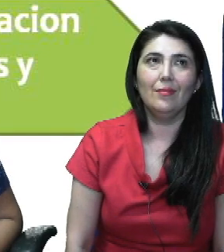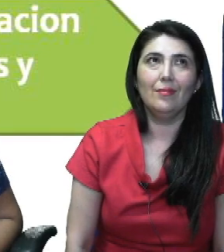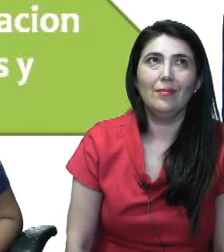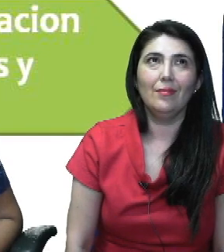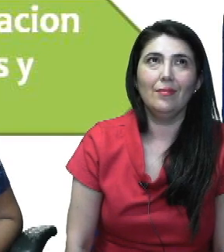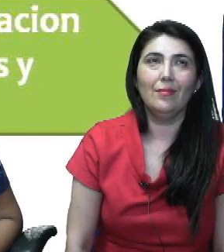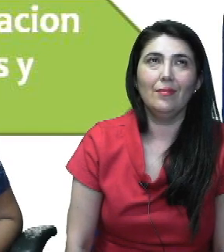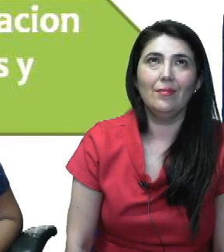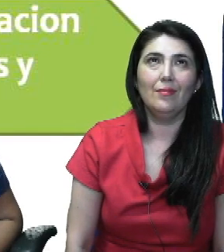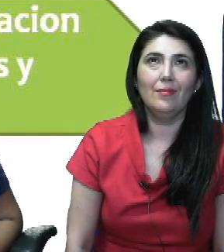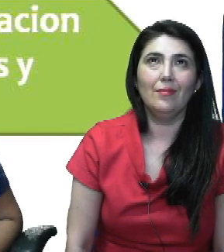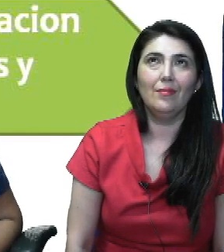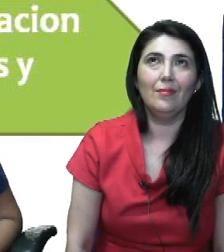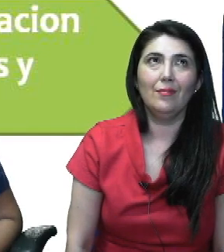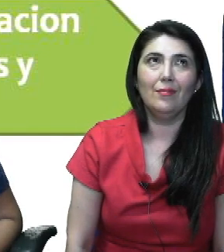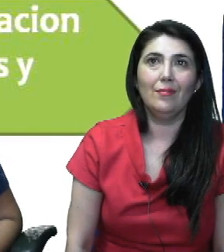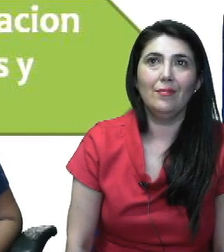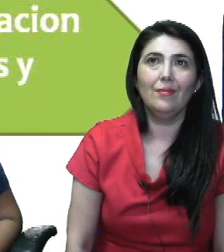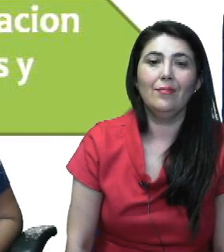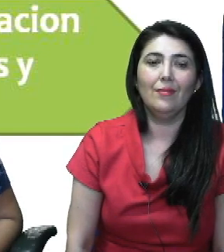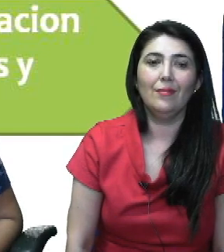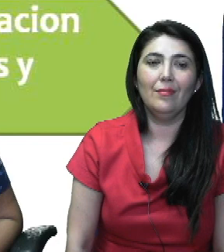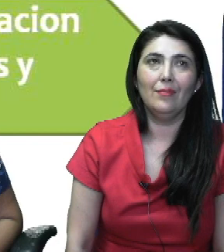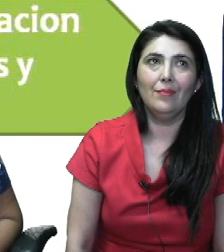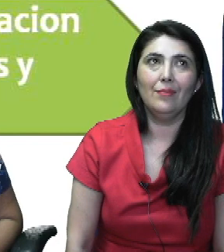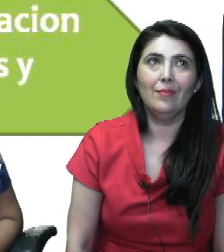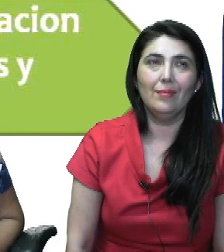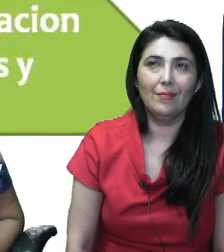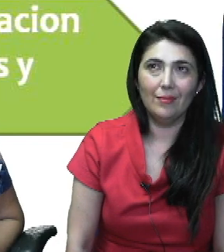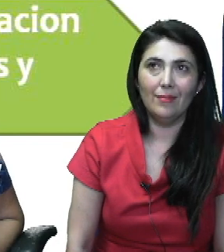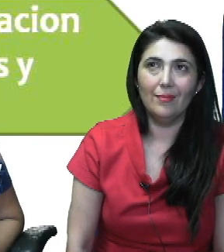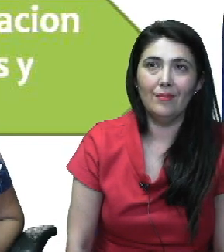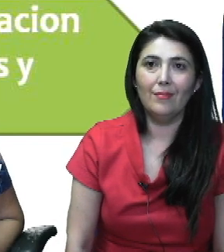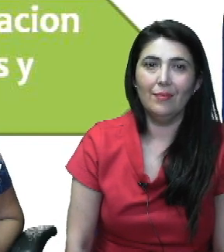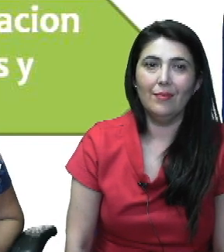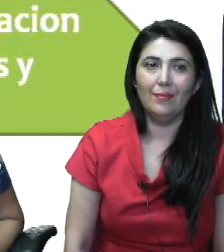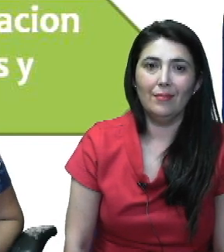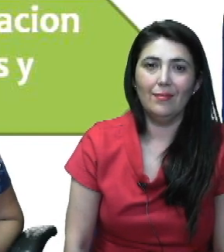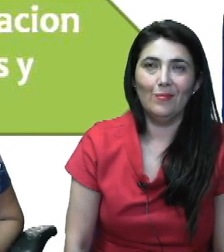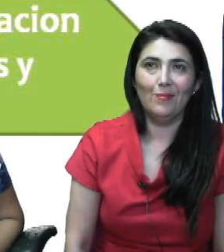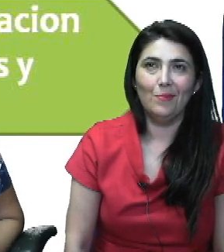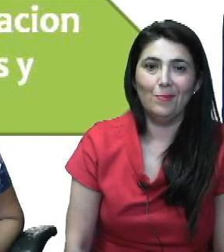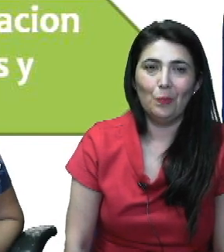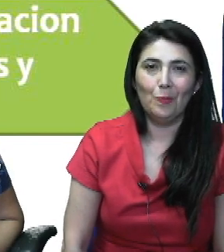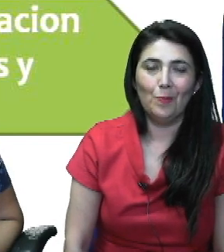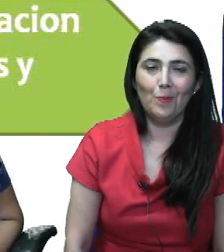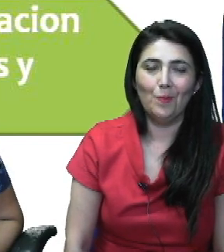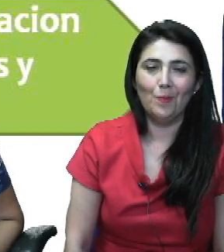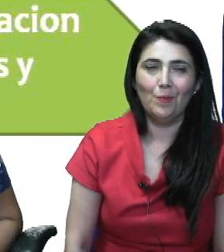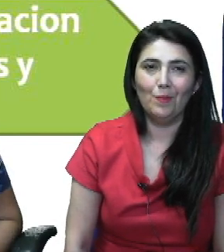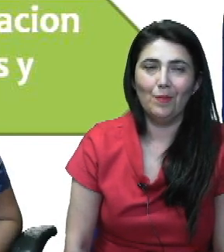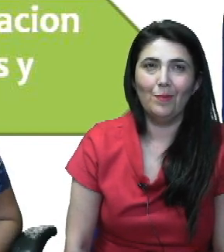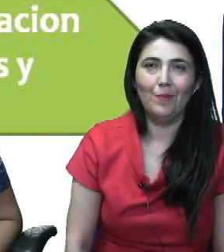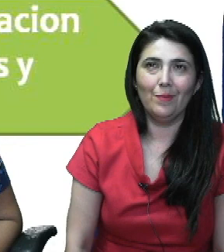fomentar protagonismo y participación de la comunidad. El modelo salud familiar y comunitario, ¿cierto?, que tenemos en el